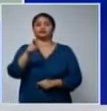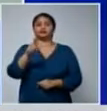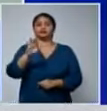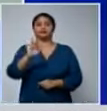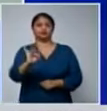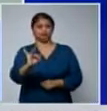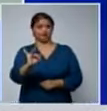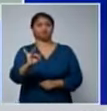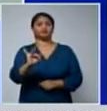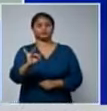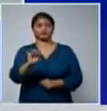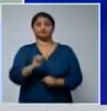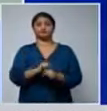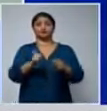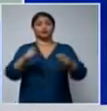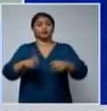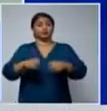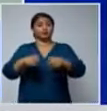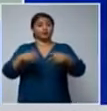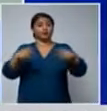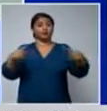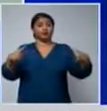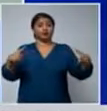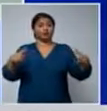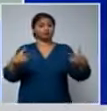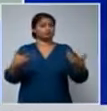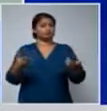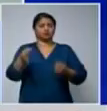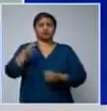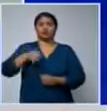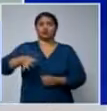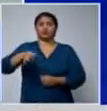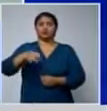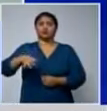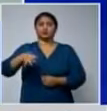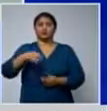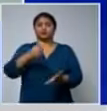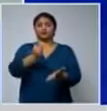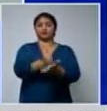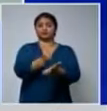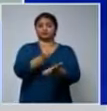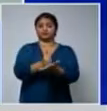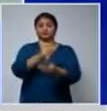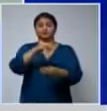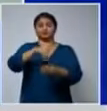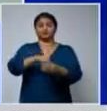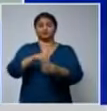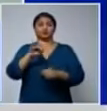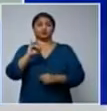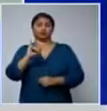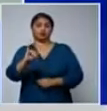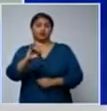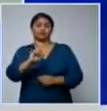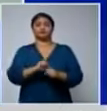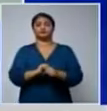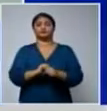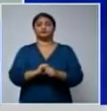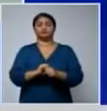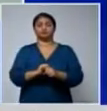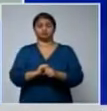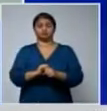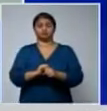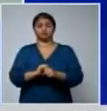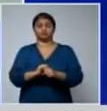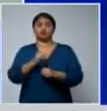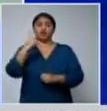el mayor número en el municipio de Artemisa, 6, Guanajay con 2, San